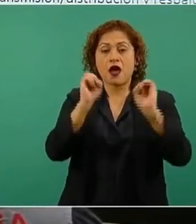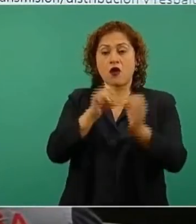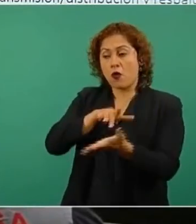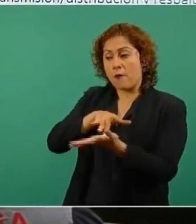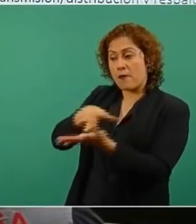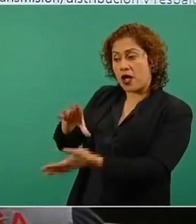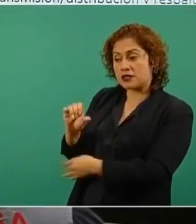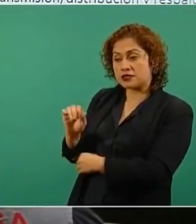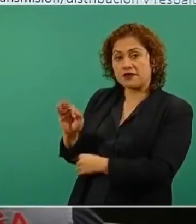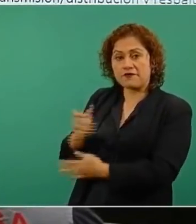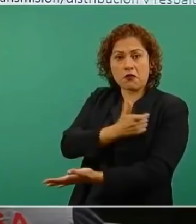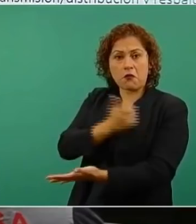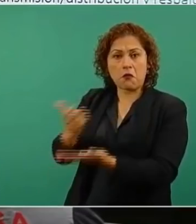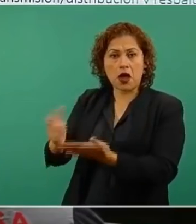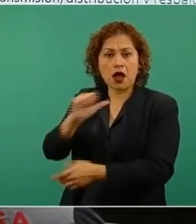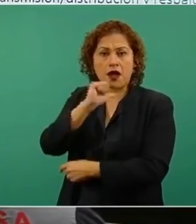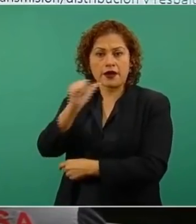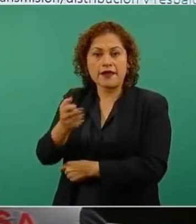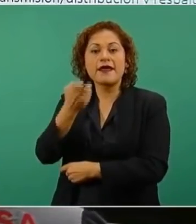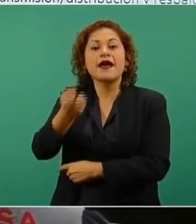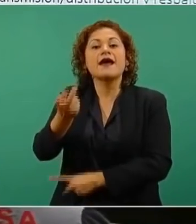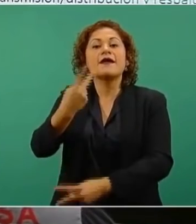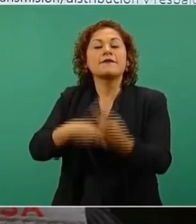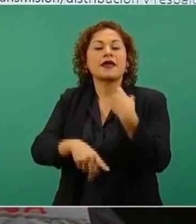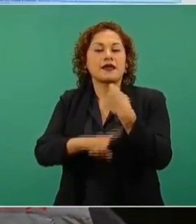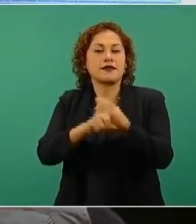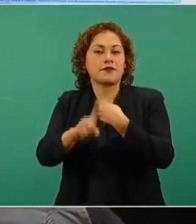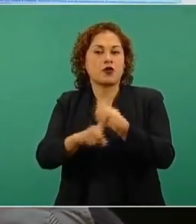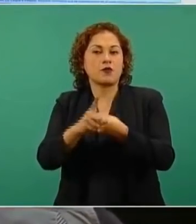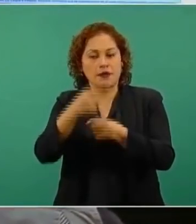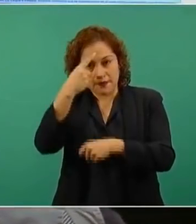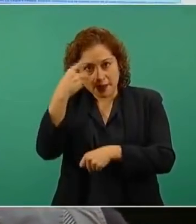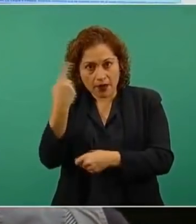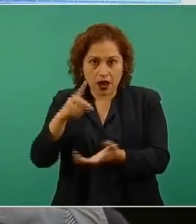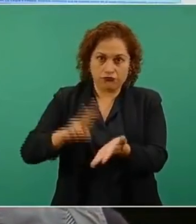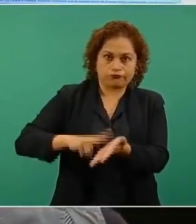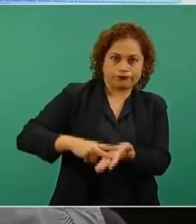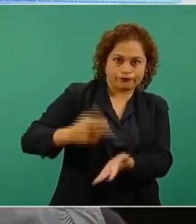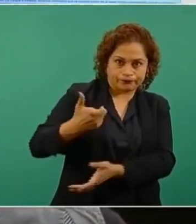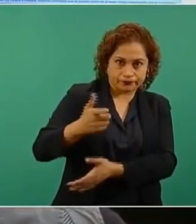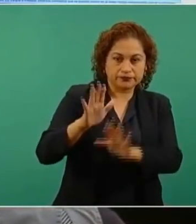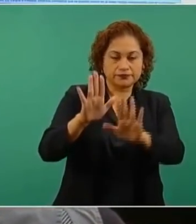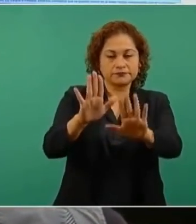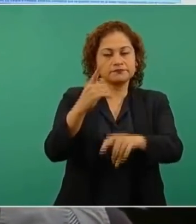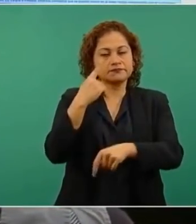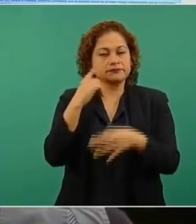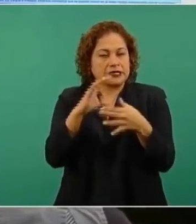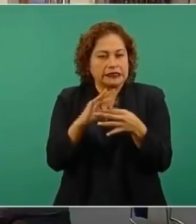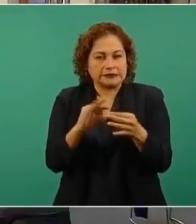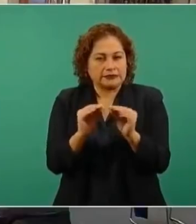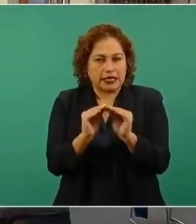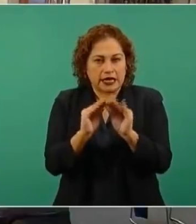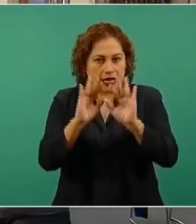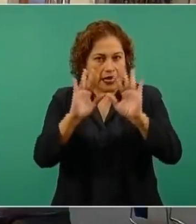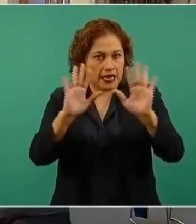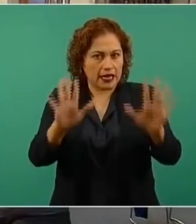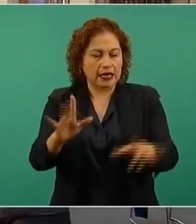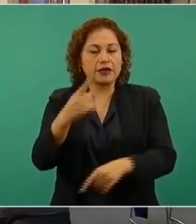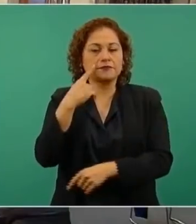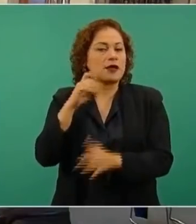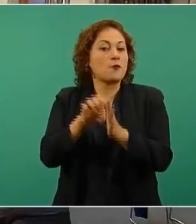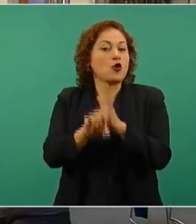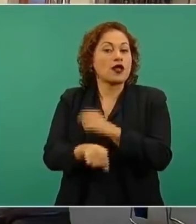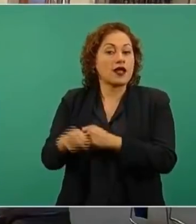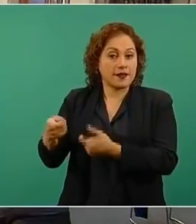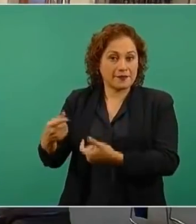y tiene eso un impacto en la tarifa. Le damos a la siguiente, por favor, para que lo entendamos de forma clara. Este es un recibo